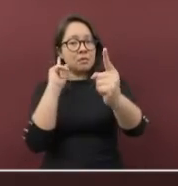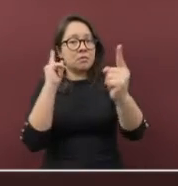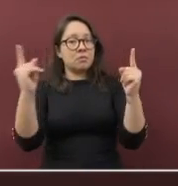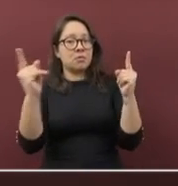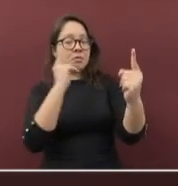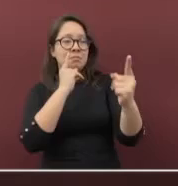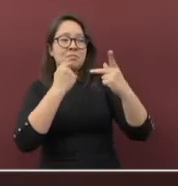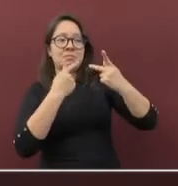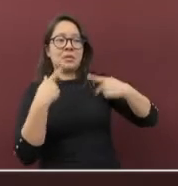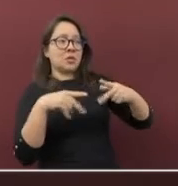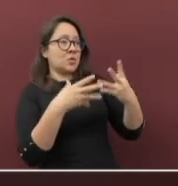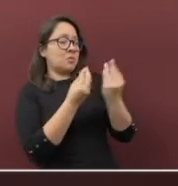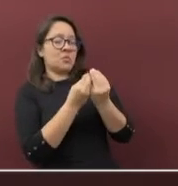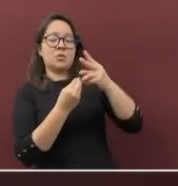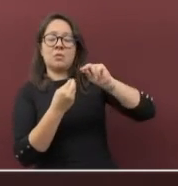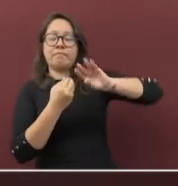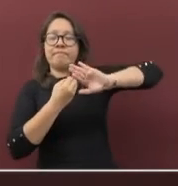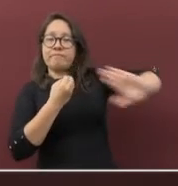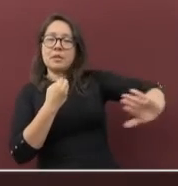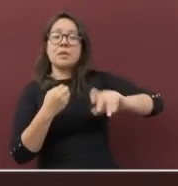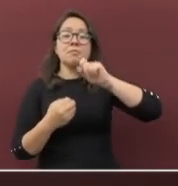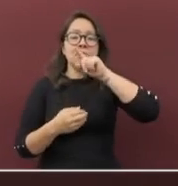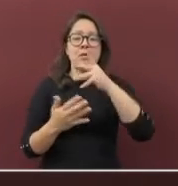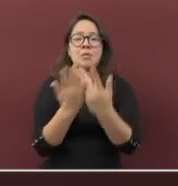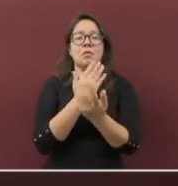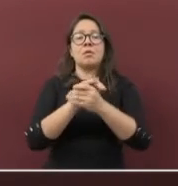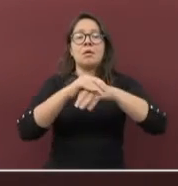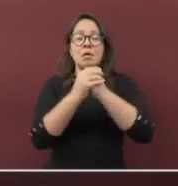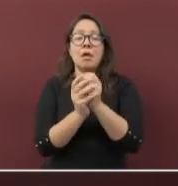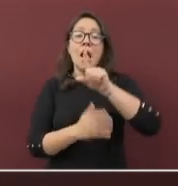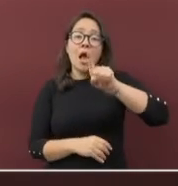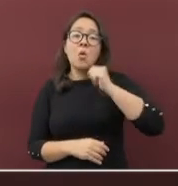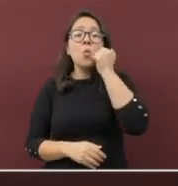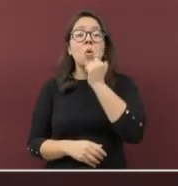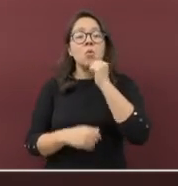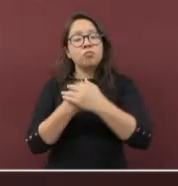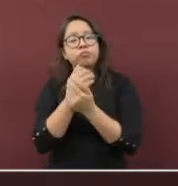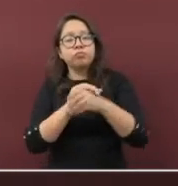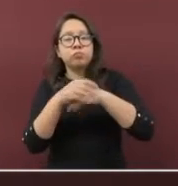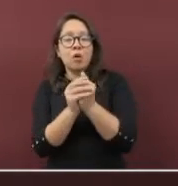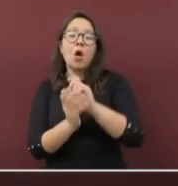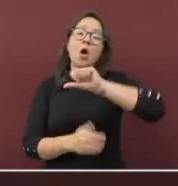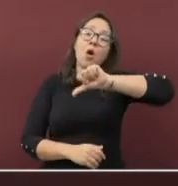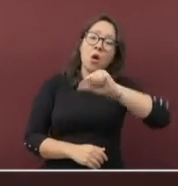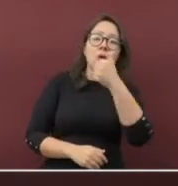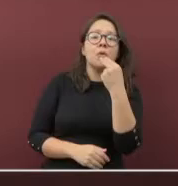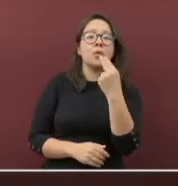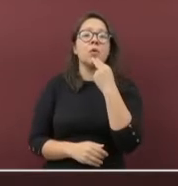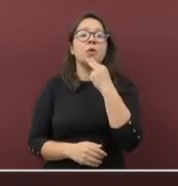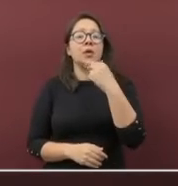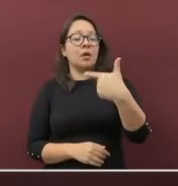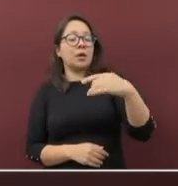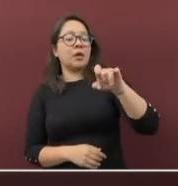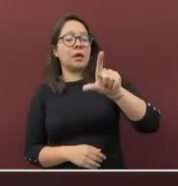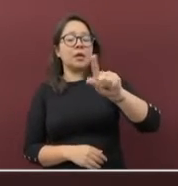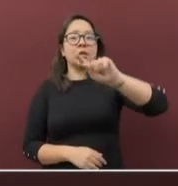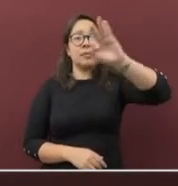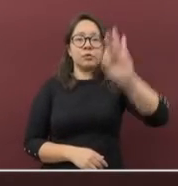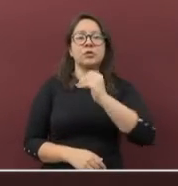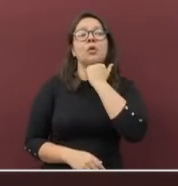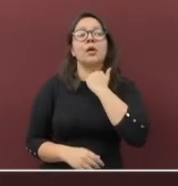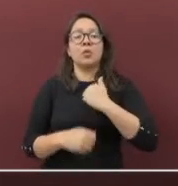y lavarse frecuentemente las manos con agua y jabón o utilice alcohol que el al